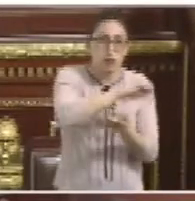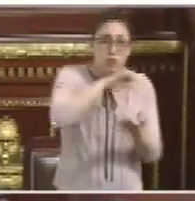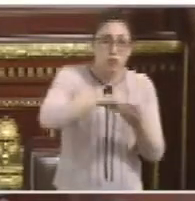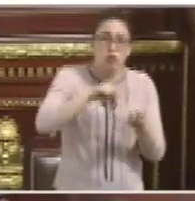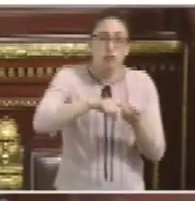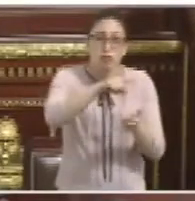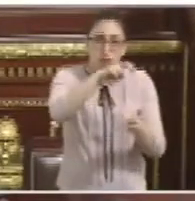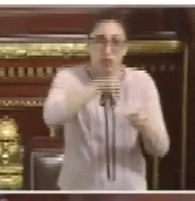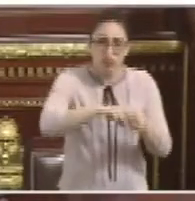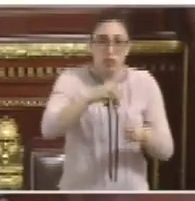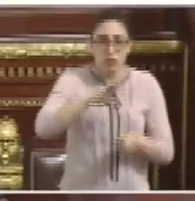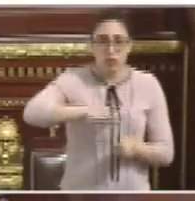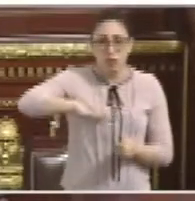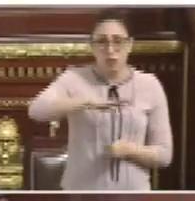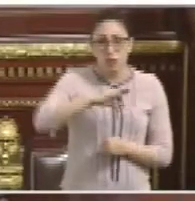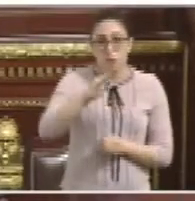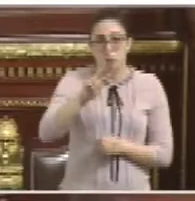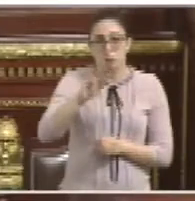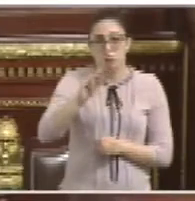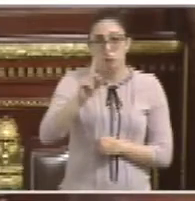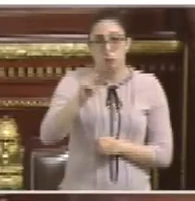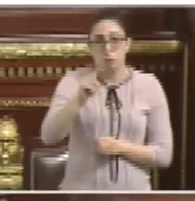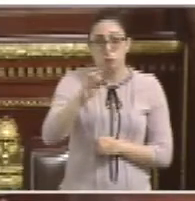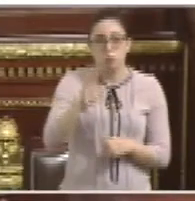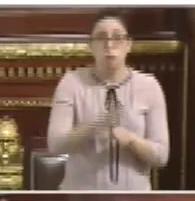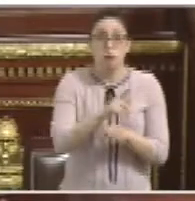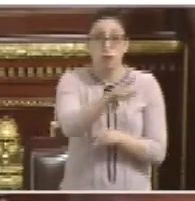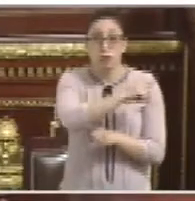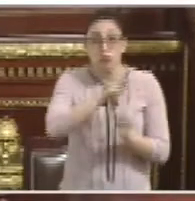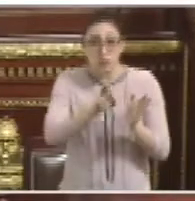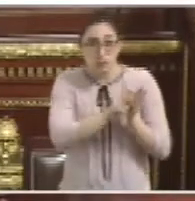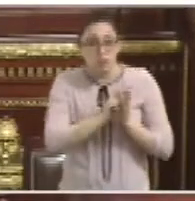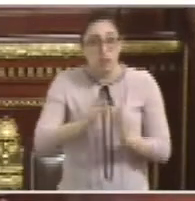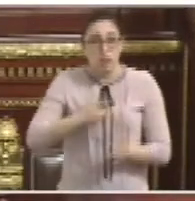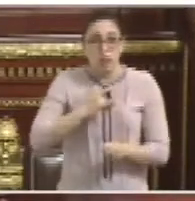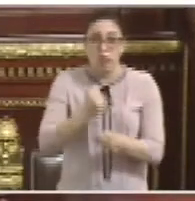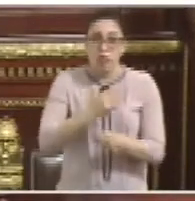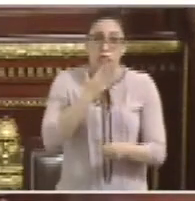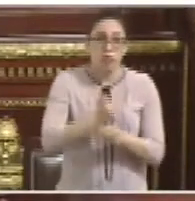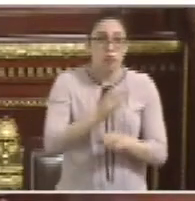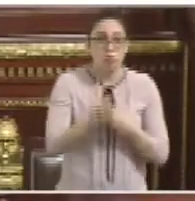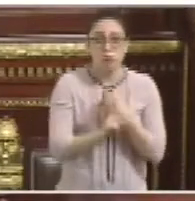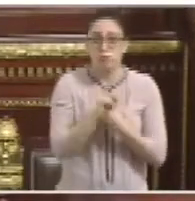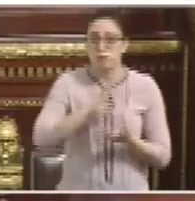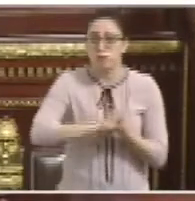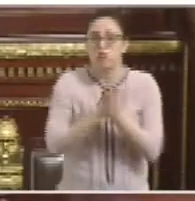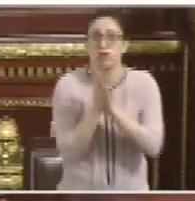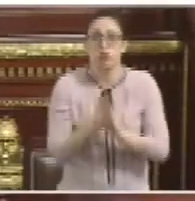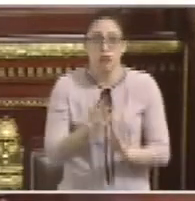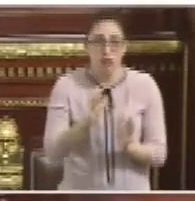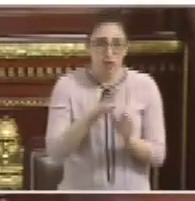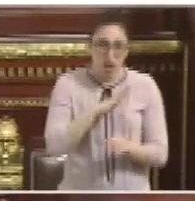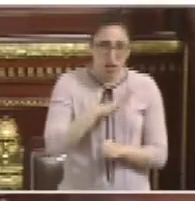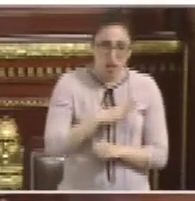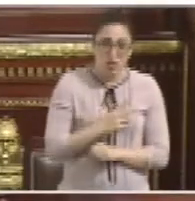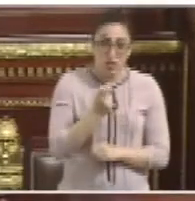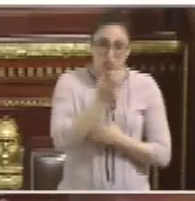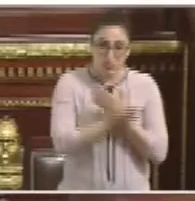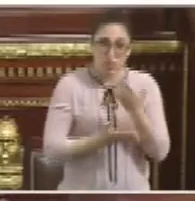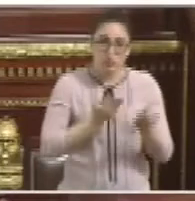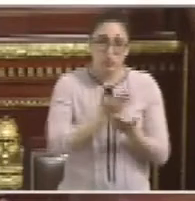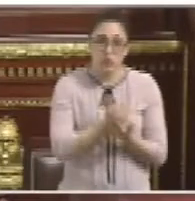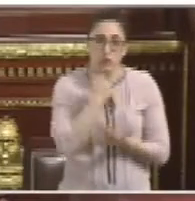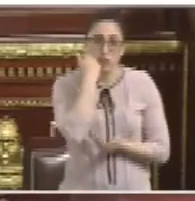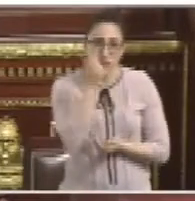Piedad, considerando las demandas vecinales y los problemas sociales generados en la comunidad. Esta propuesta